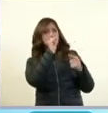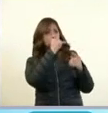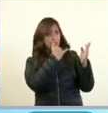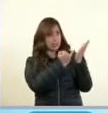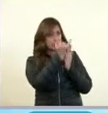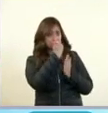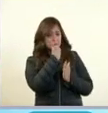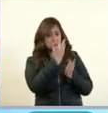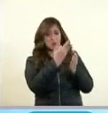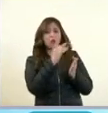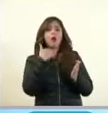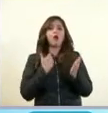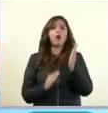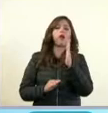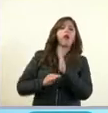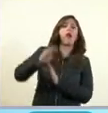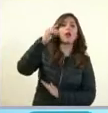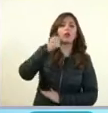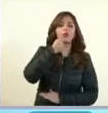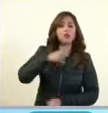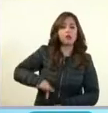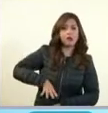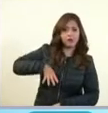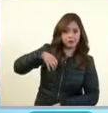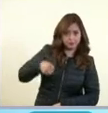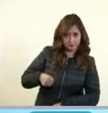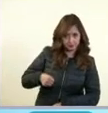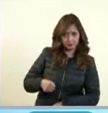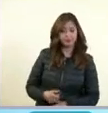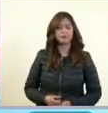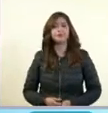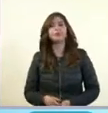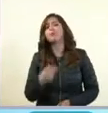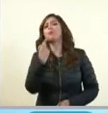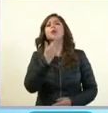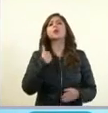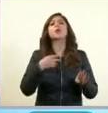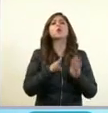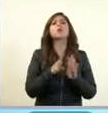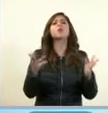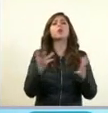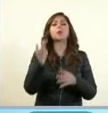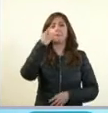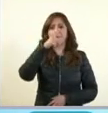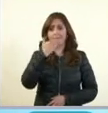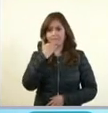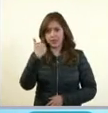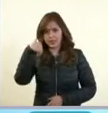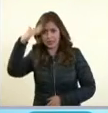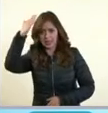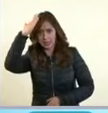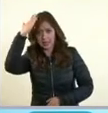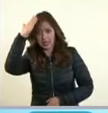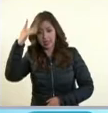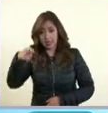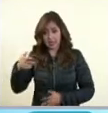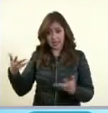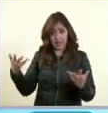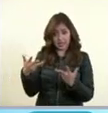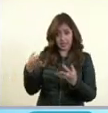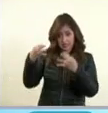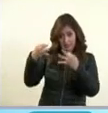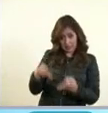elementos para ser un buen líder de familia? ¿Se hace o se nace? O